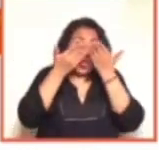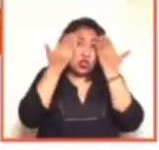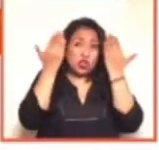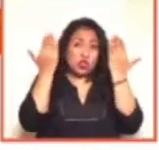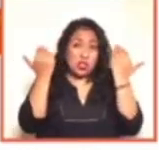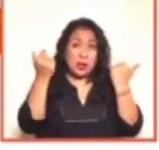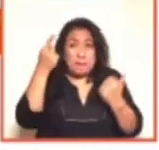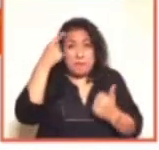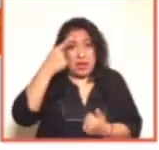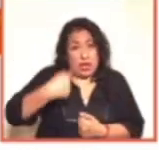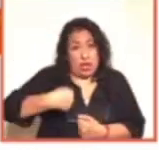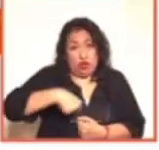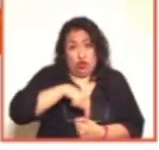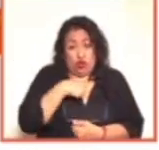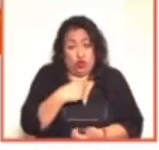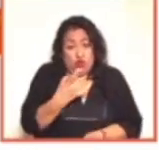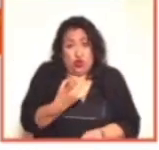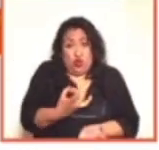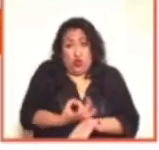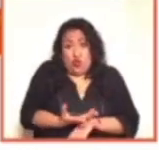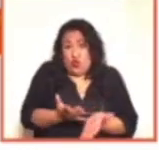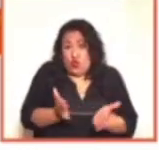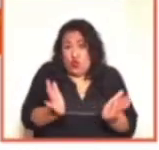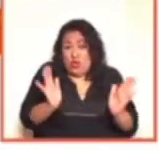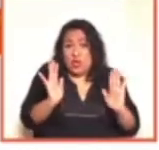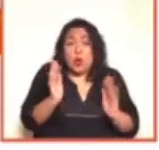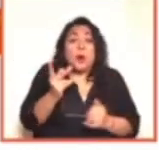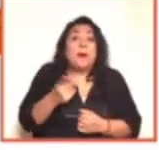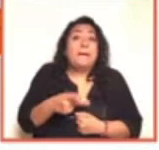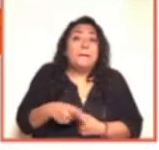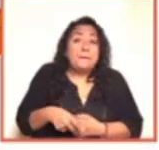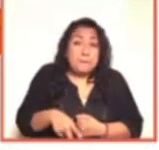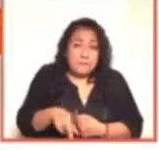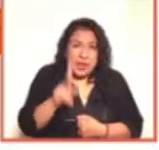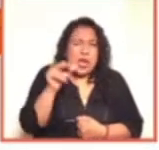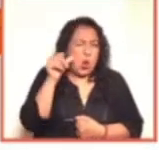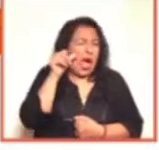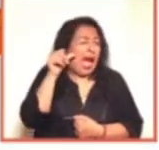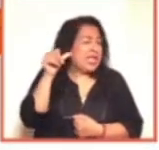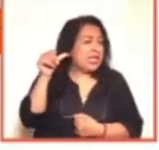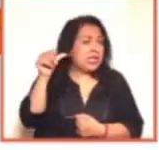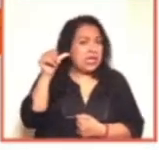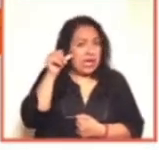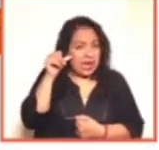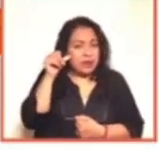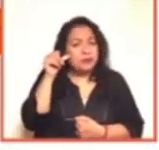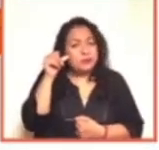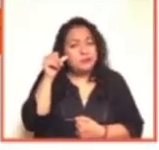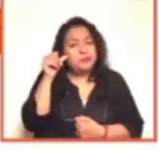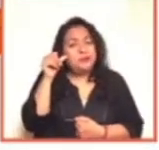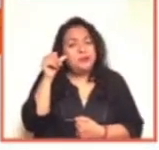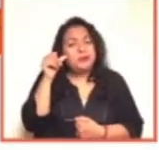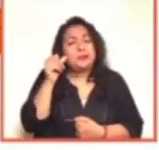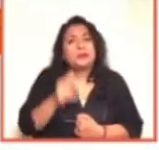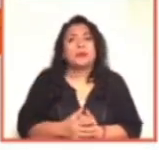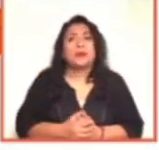para nosotros, pero justo ayer estábamos